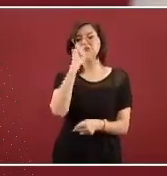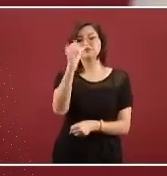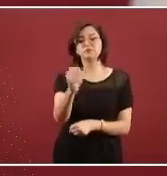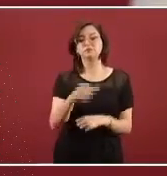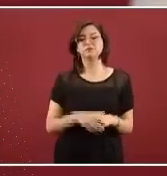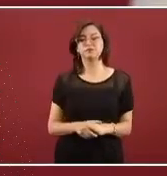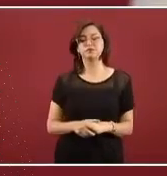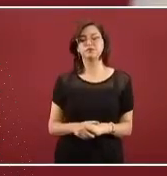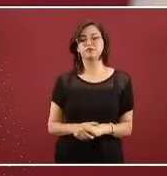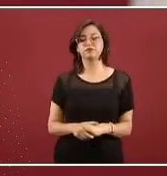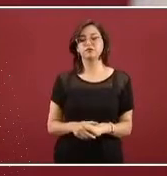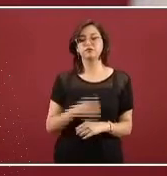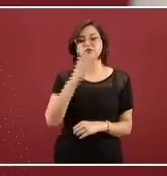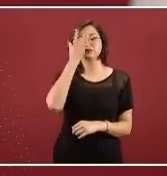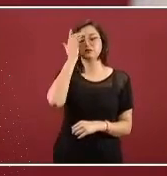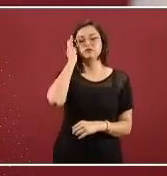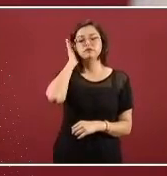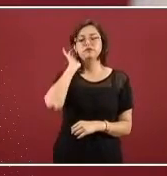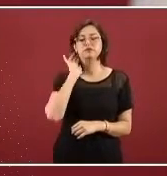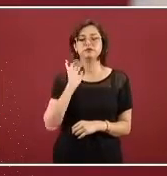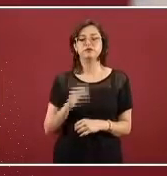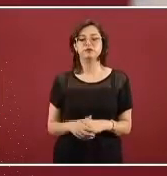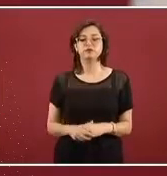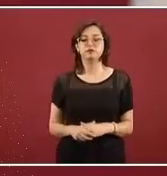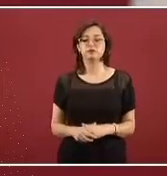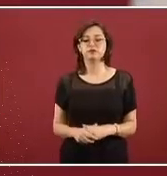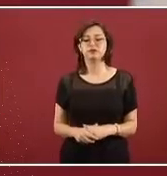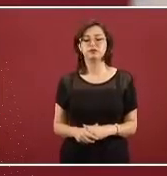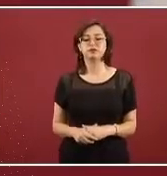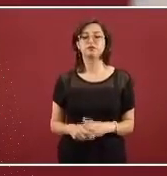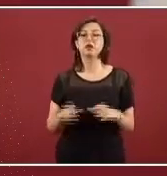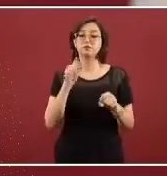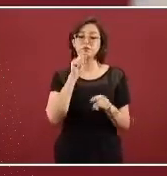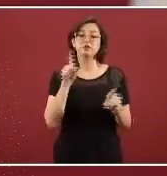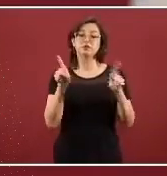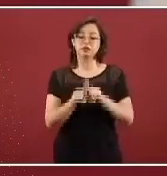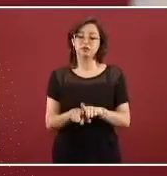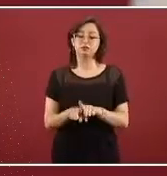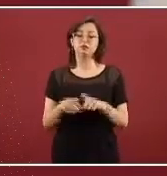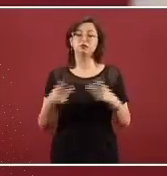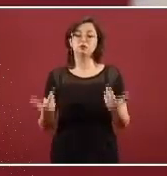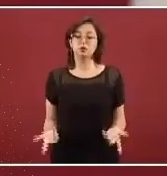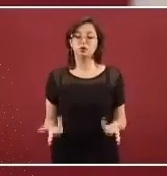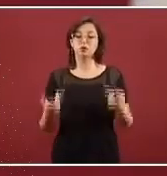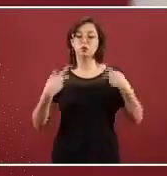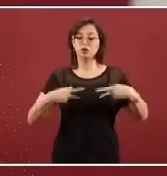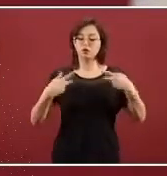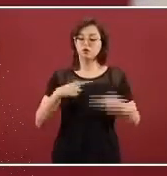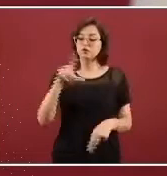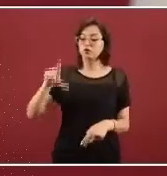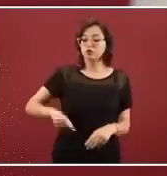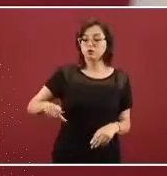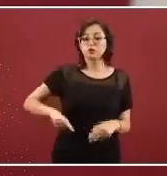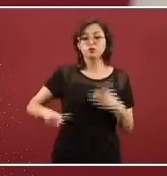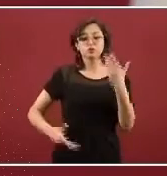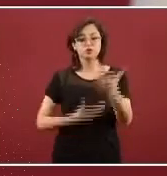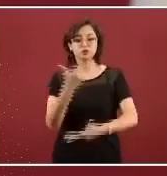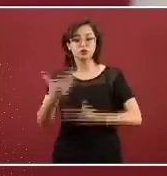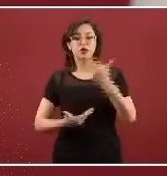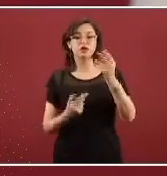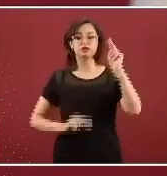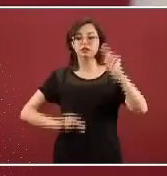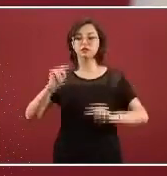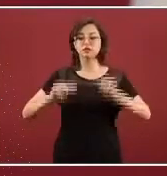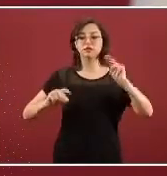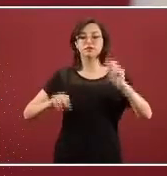una aclaración importante es que el personal esencial de interés público, esto incluye a los funcionarios de gobierno de todos los